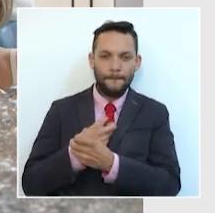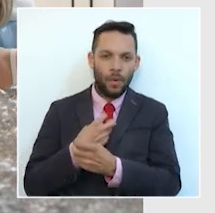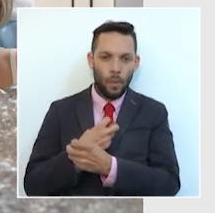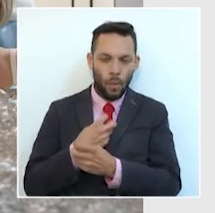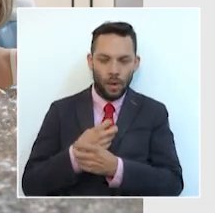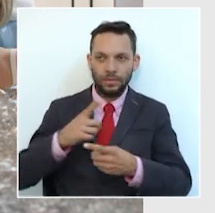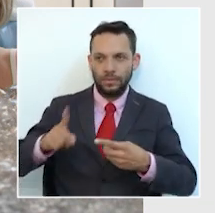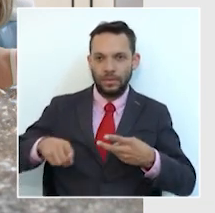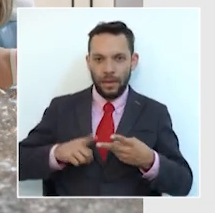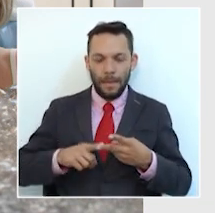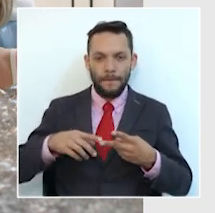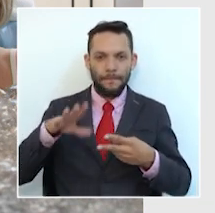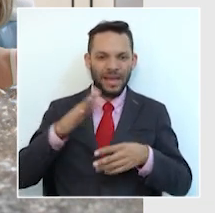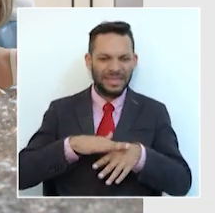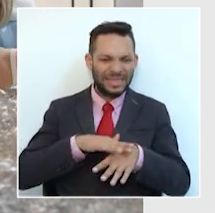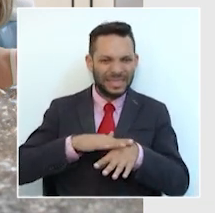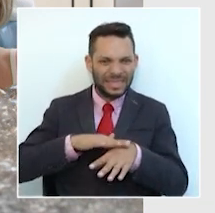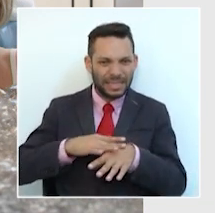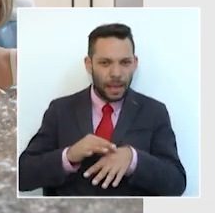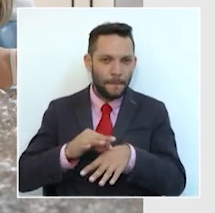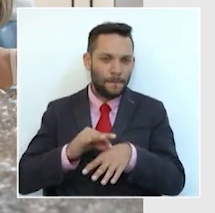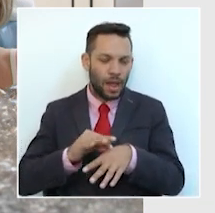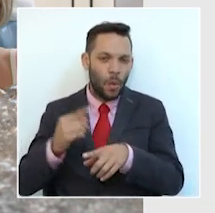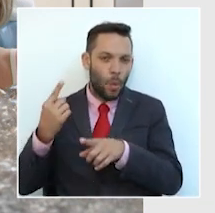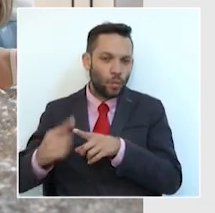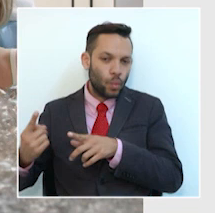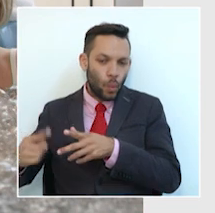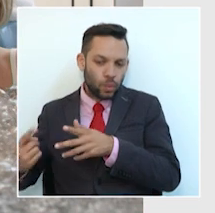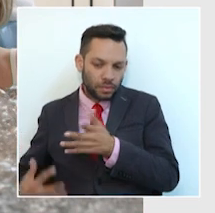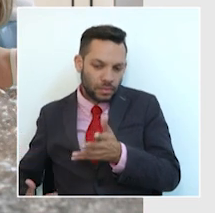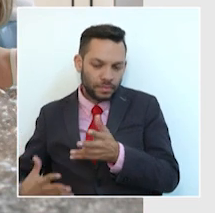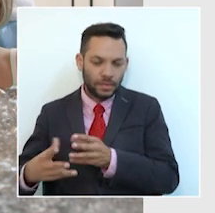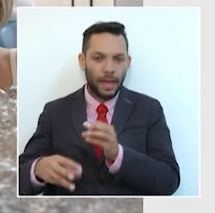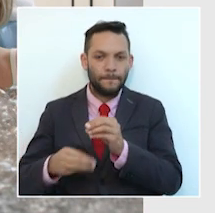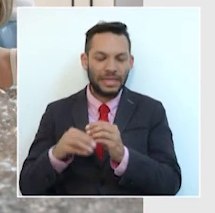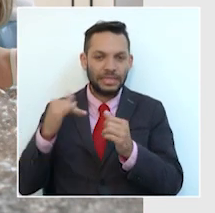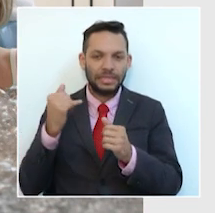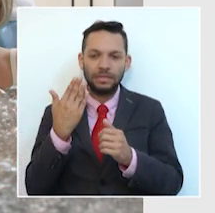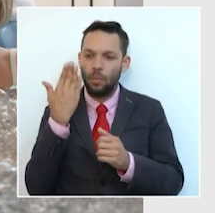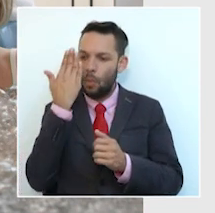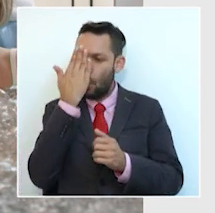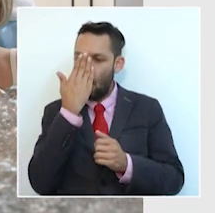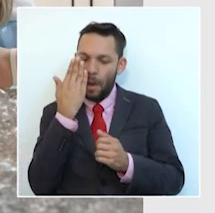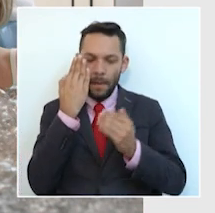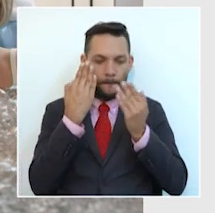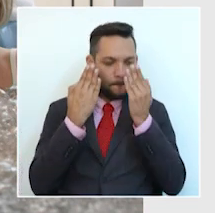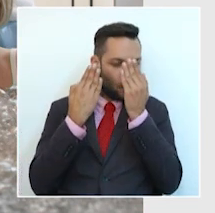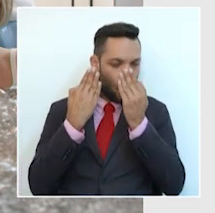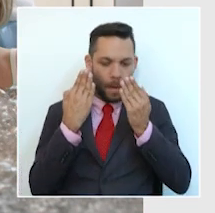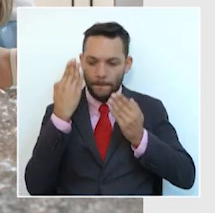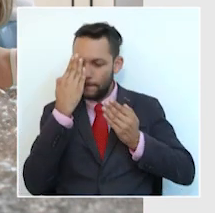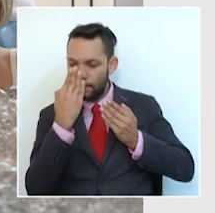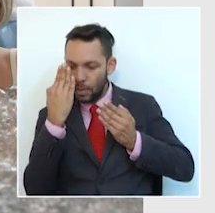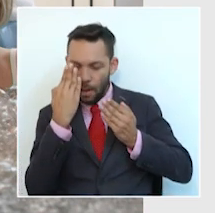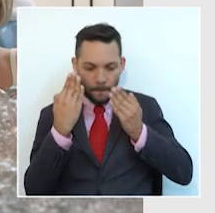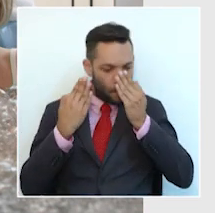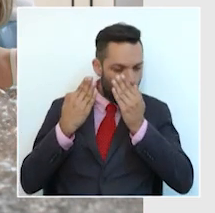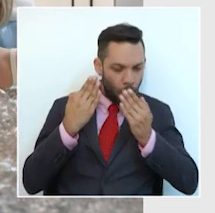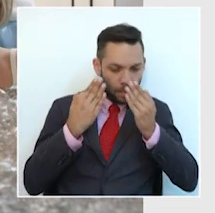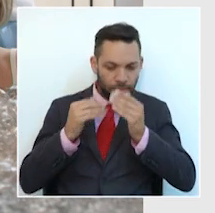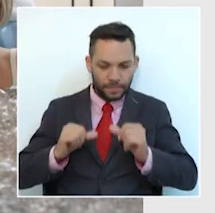eczema psoriasis dermatitis etcétera y evidencia científica suficiente para que podamos decir eso y